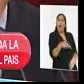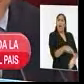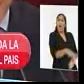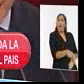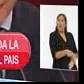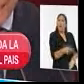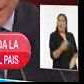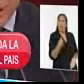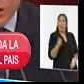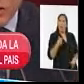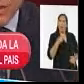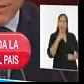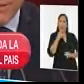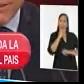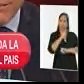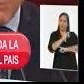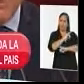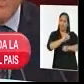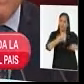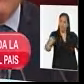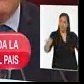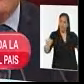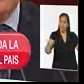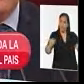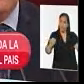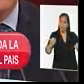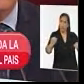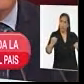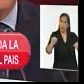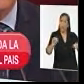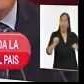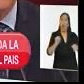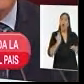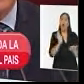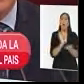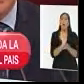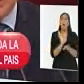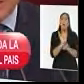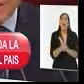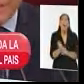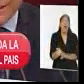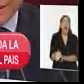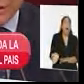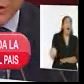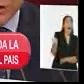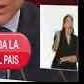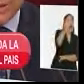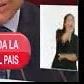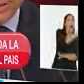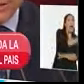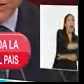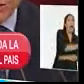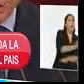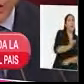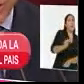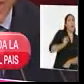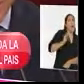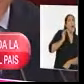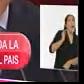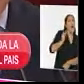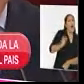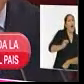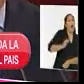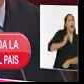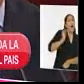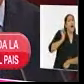Massa? Haber pasado por el kirchnerismo no significa tener una mancha de haber compartido con ellos, sino la verdad izquierda es que no podríamos hablar